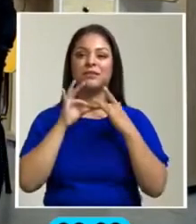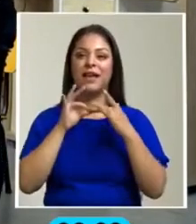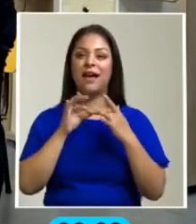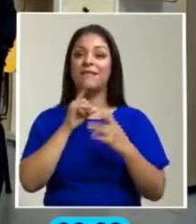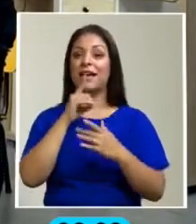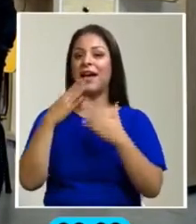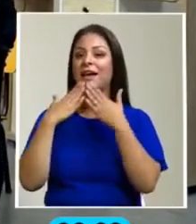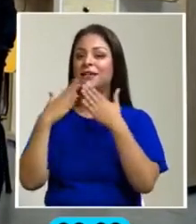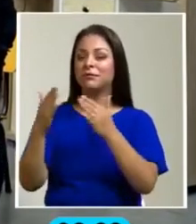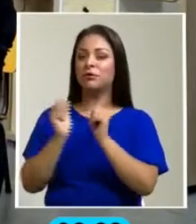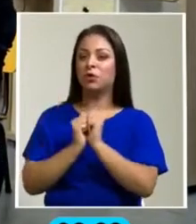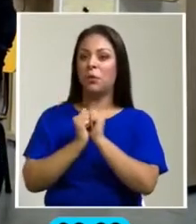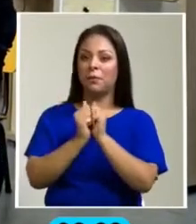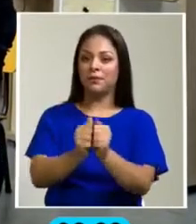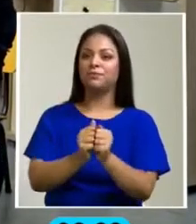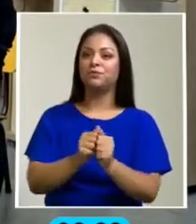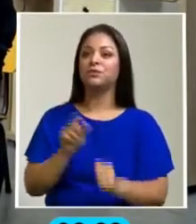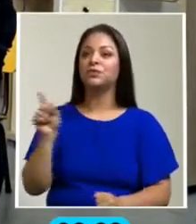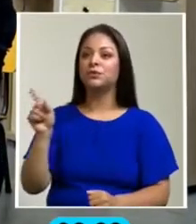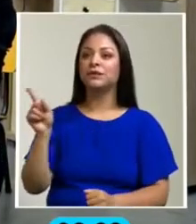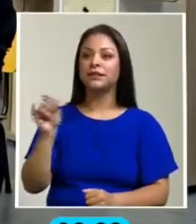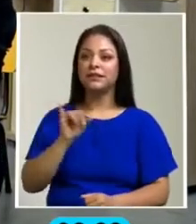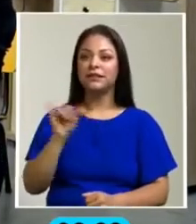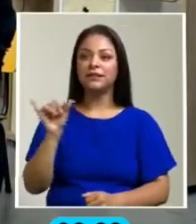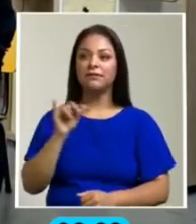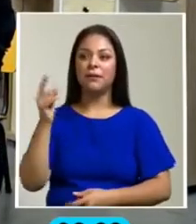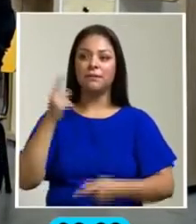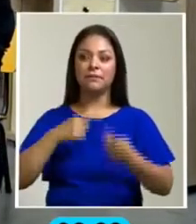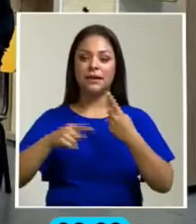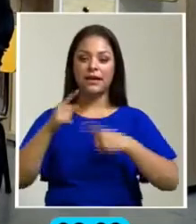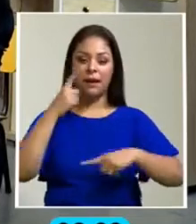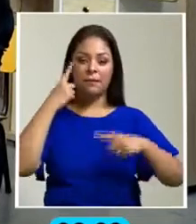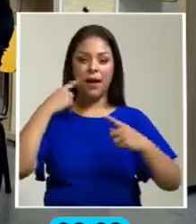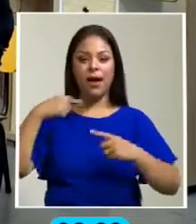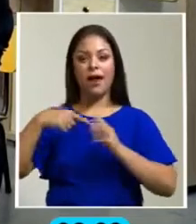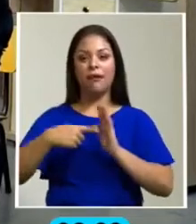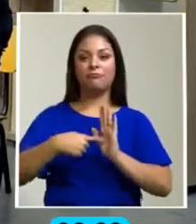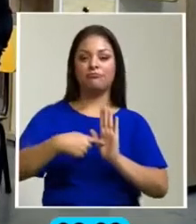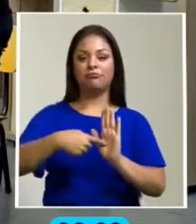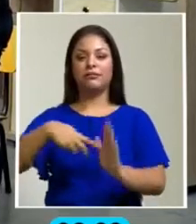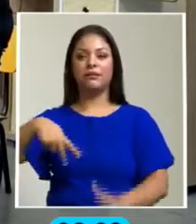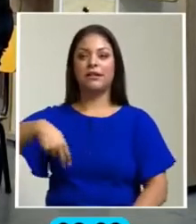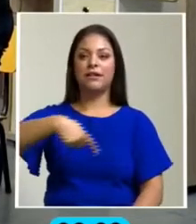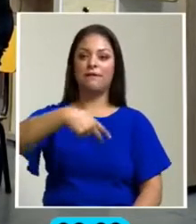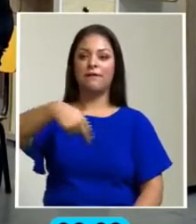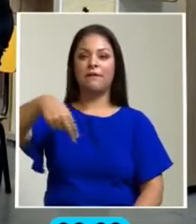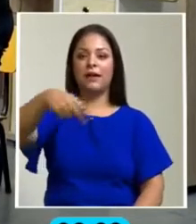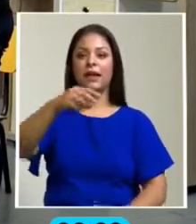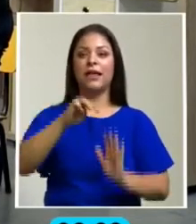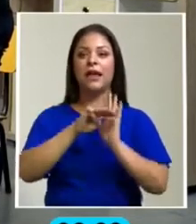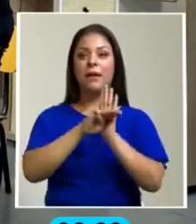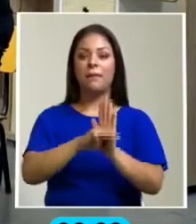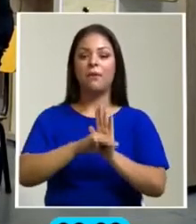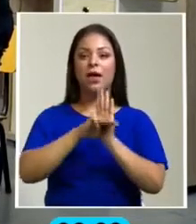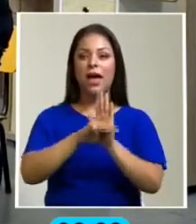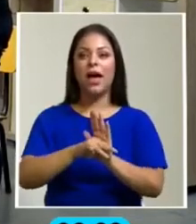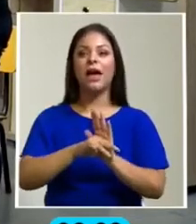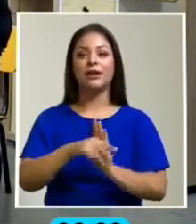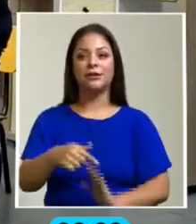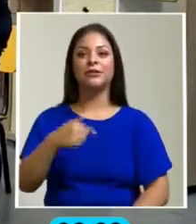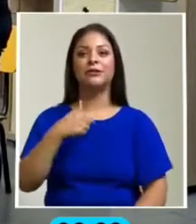acompañarnos. Pero usted viene entonces también para el desfile de modas, ¿verdad, Sofi? ¡Ay, claro! Porque ya sé que los paparazzi vinieron por usted,